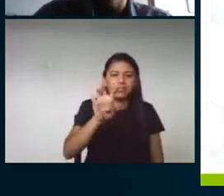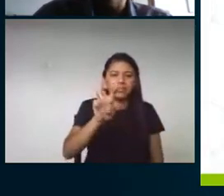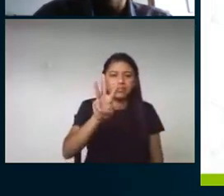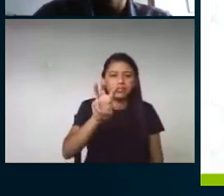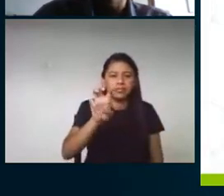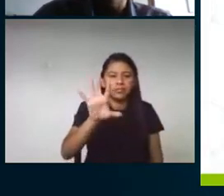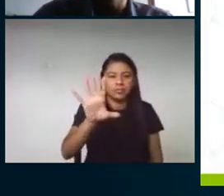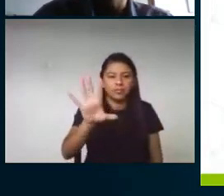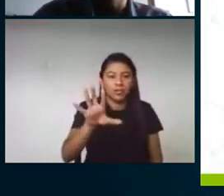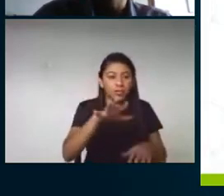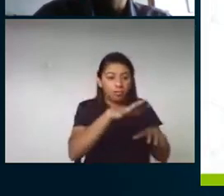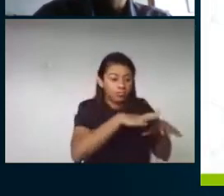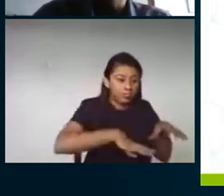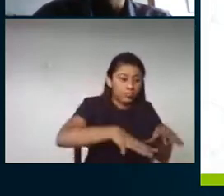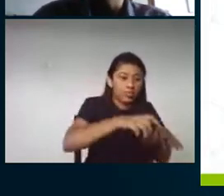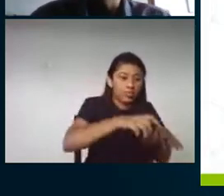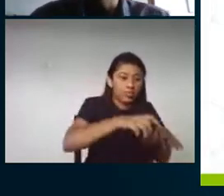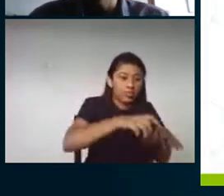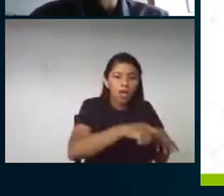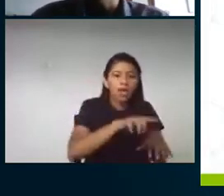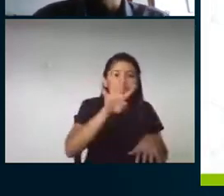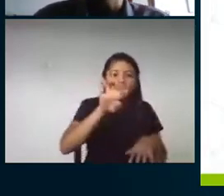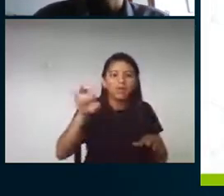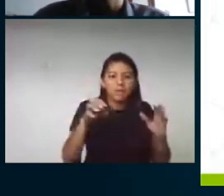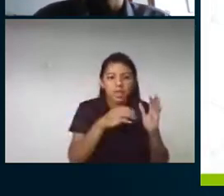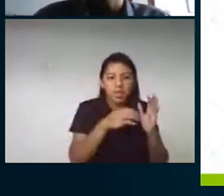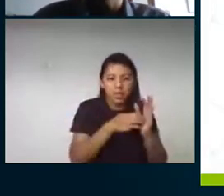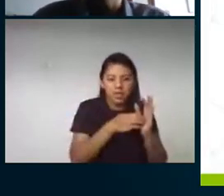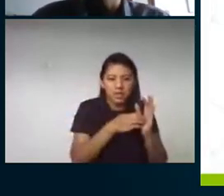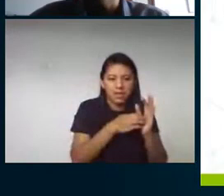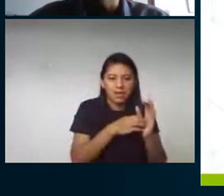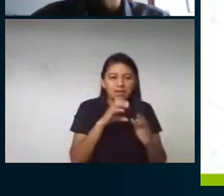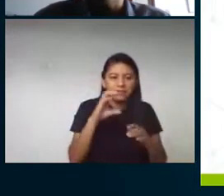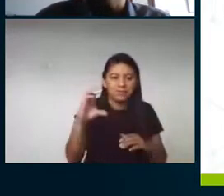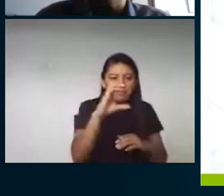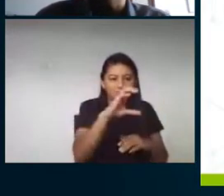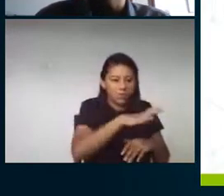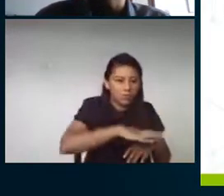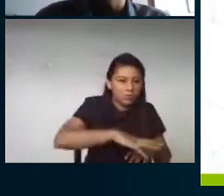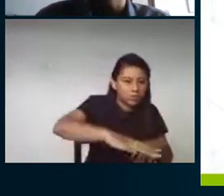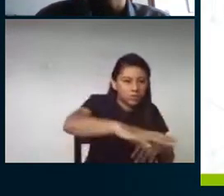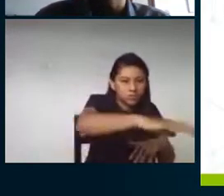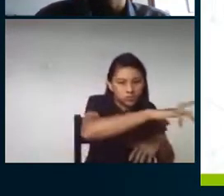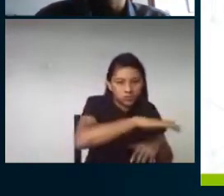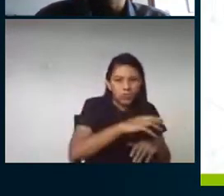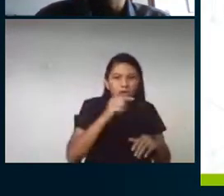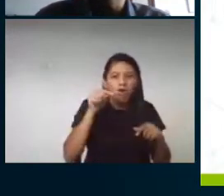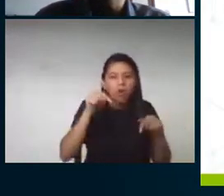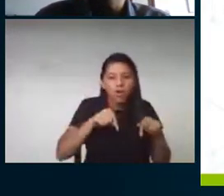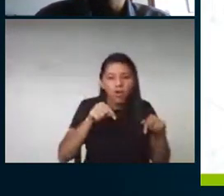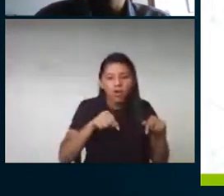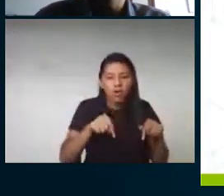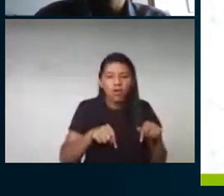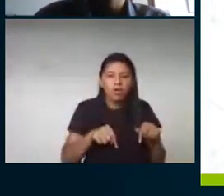operación de 9 metros cúbicos por segundo, pero hoy en día opera un caudal medio de 4.3 metros cúbicos por segundo.